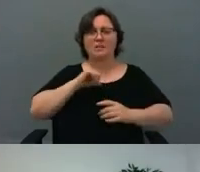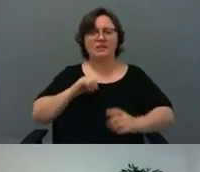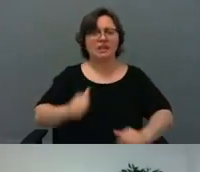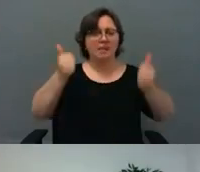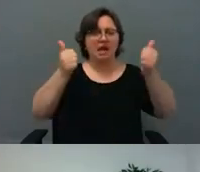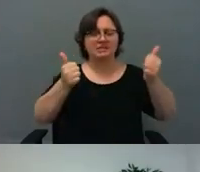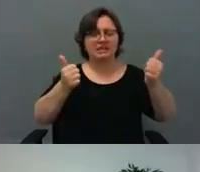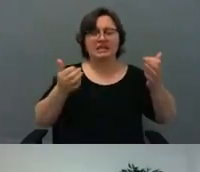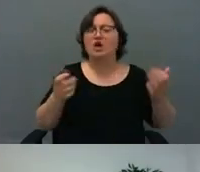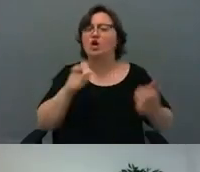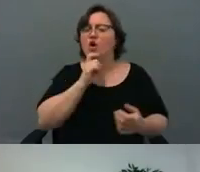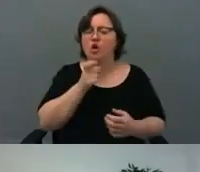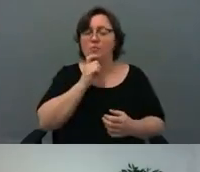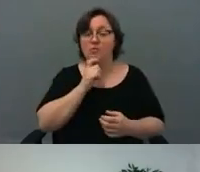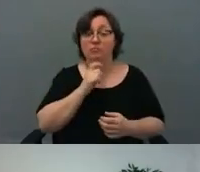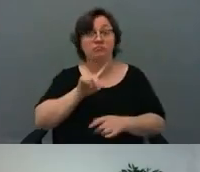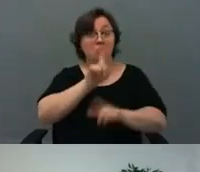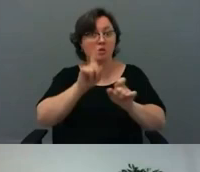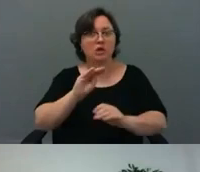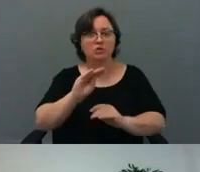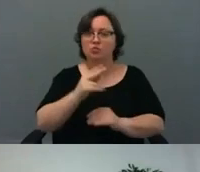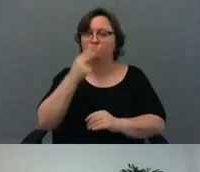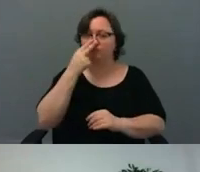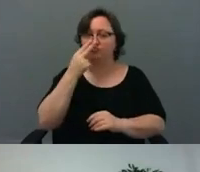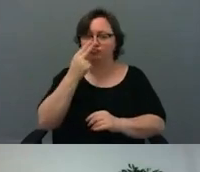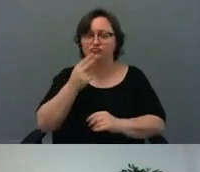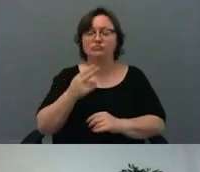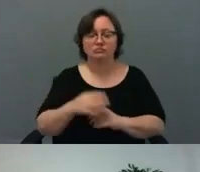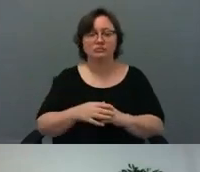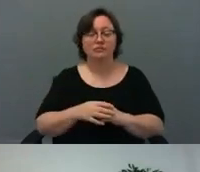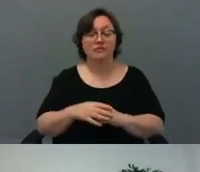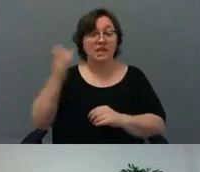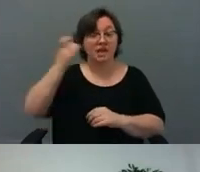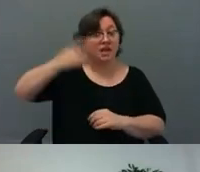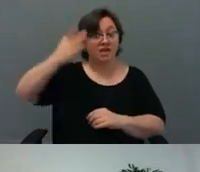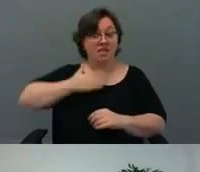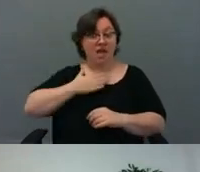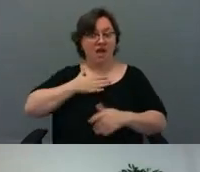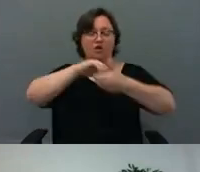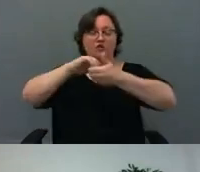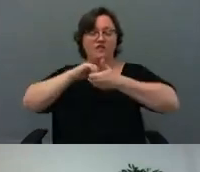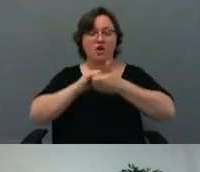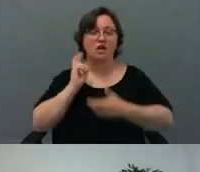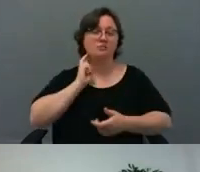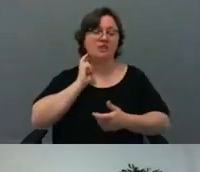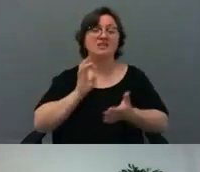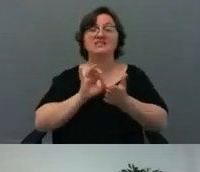pregunta muy, muy interesante. A ver, la idea es que los servicios residenciales se tienen